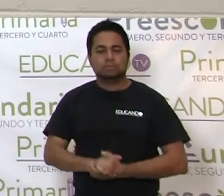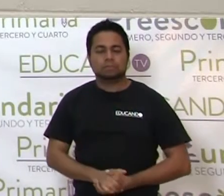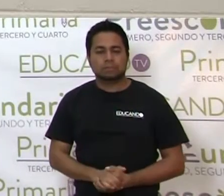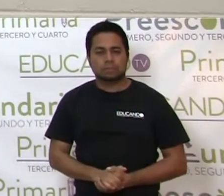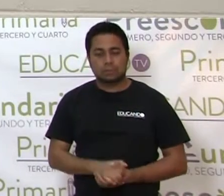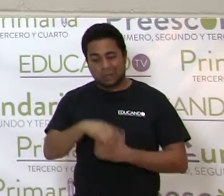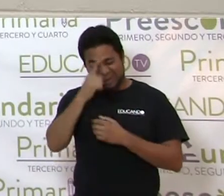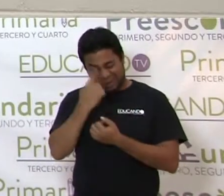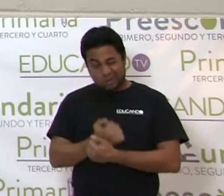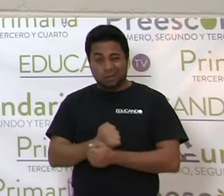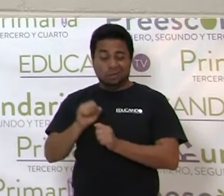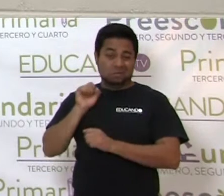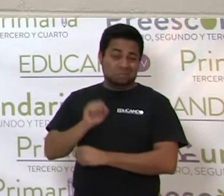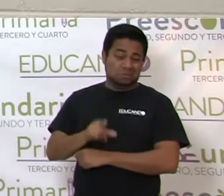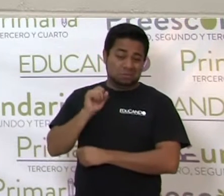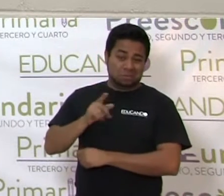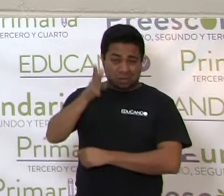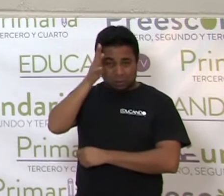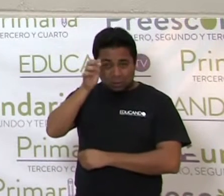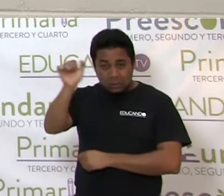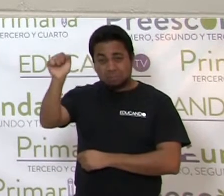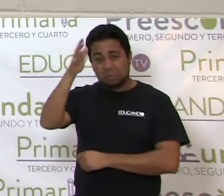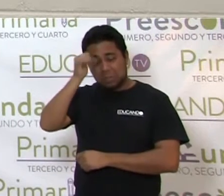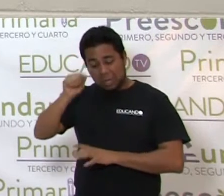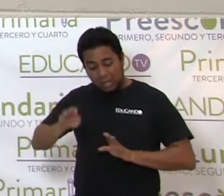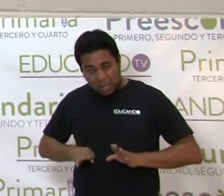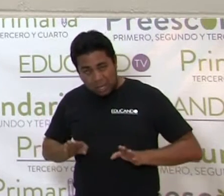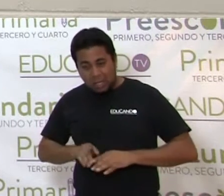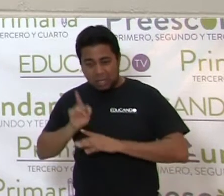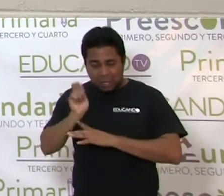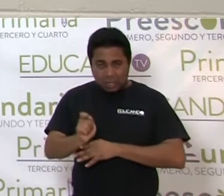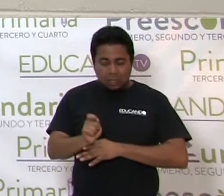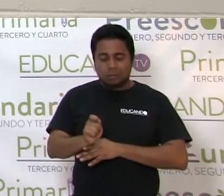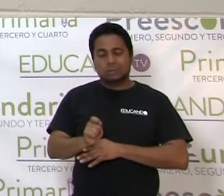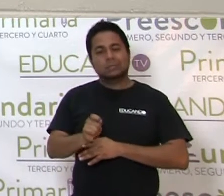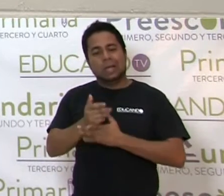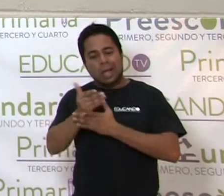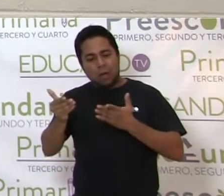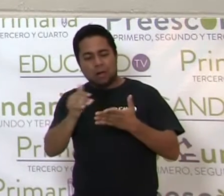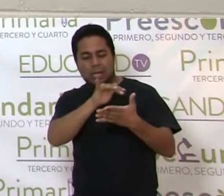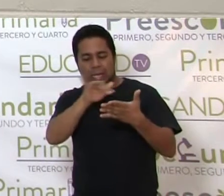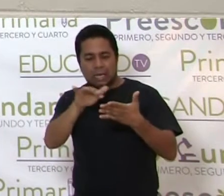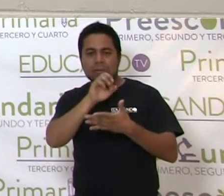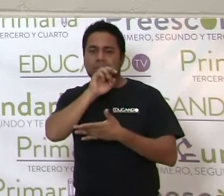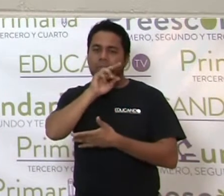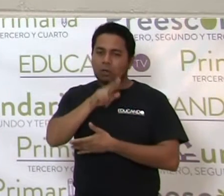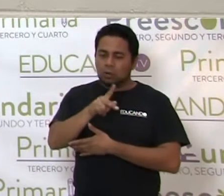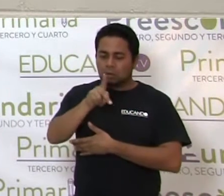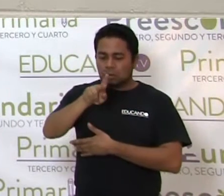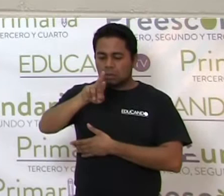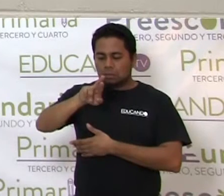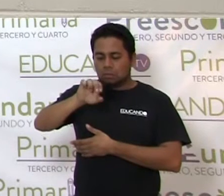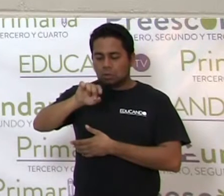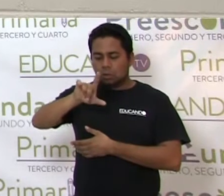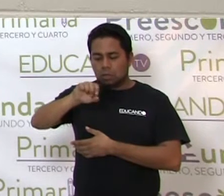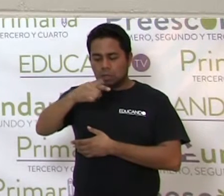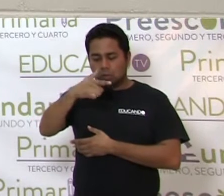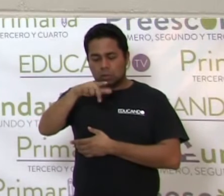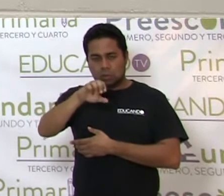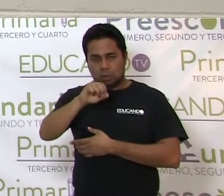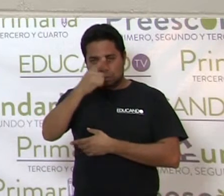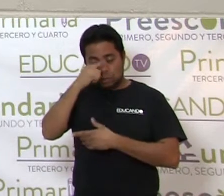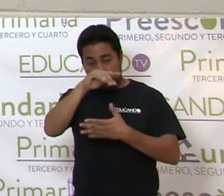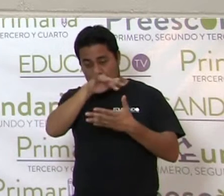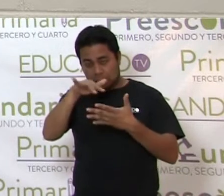nos aburramos mucho con estos conceptos y características, vamos a darle lectura al prólogo del libro que